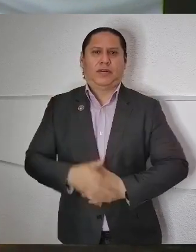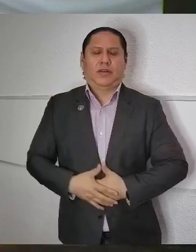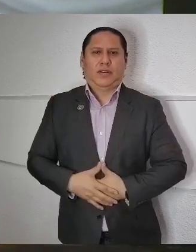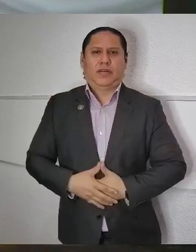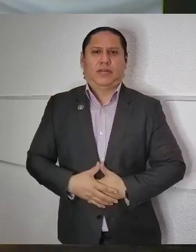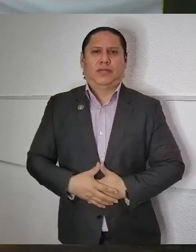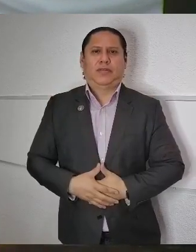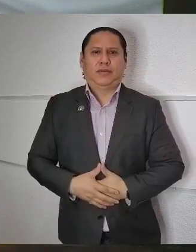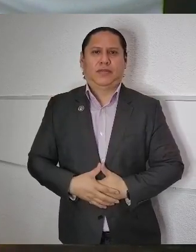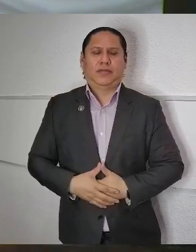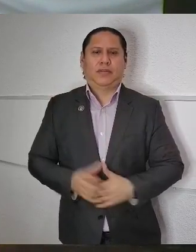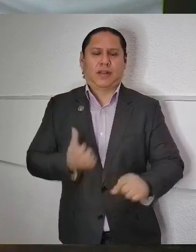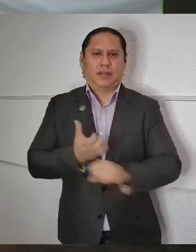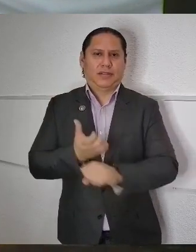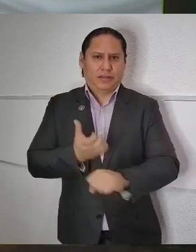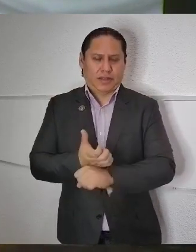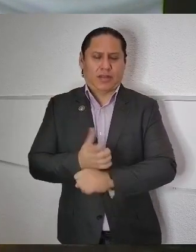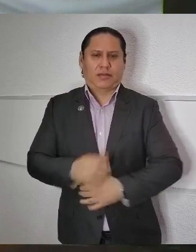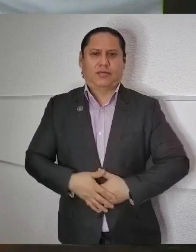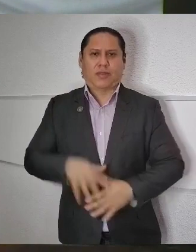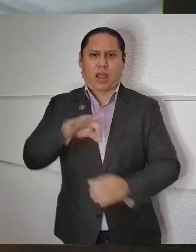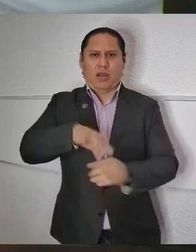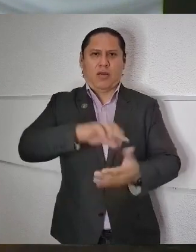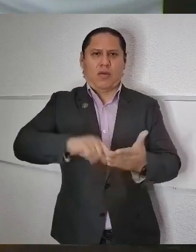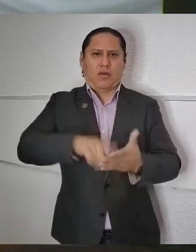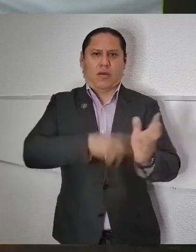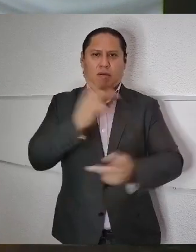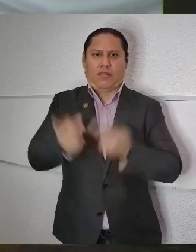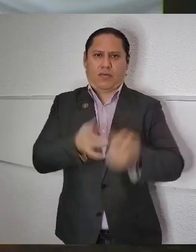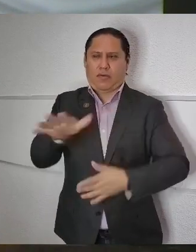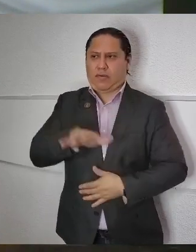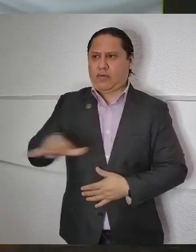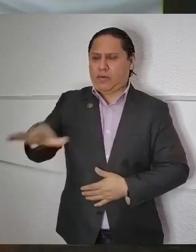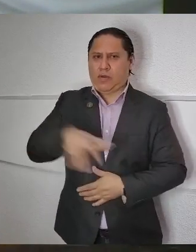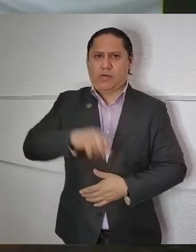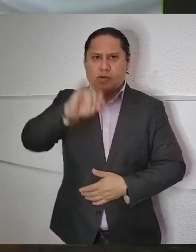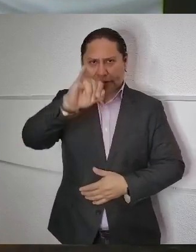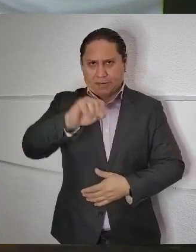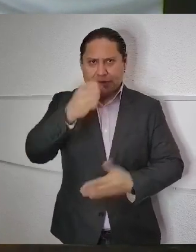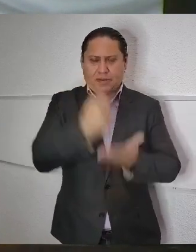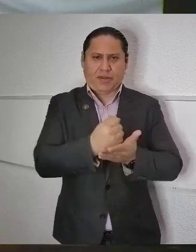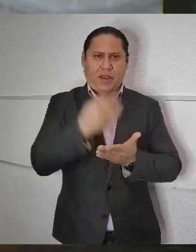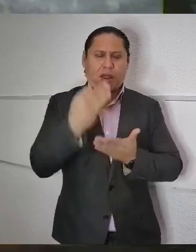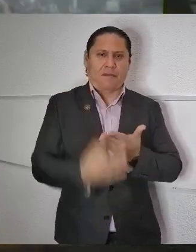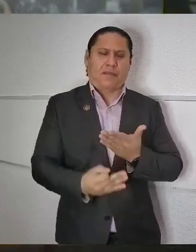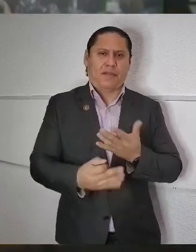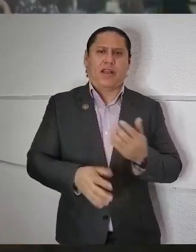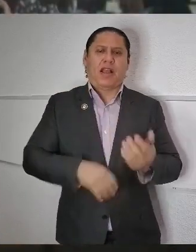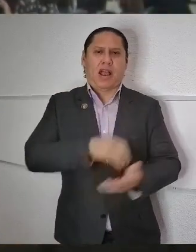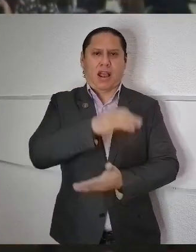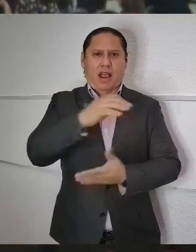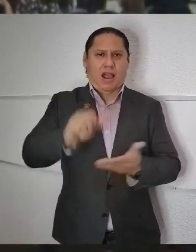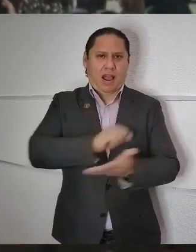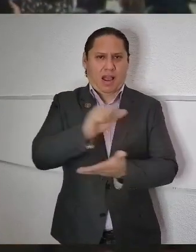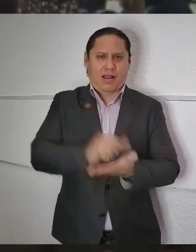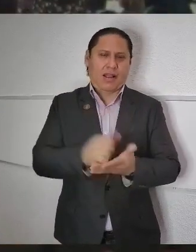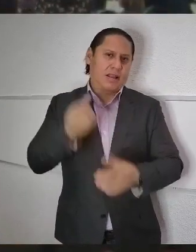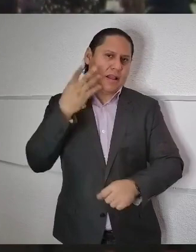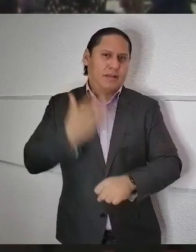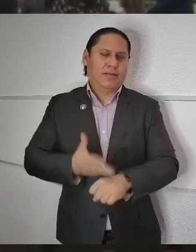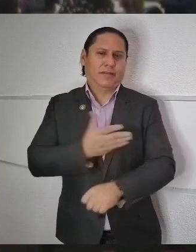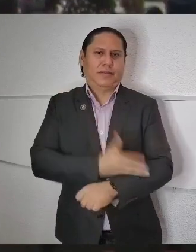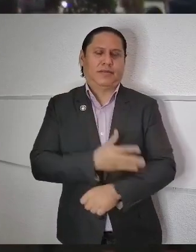Congreso del Estado, en votación económica se pregunta a la Honorable Asamblea si se aprueba el acta de la sesión